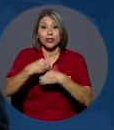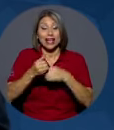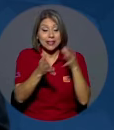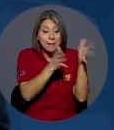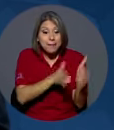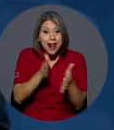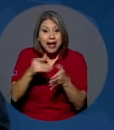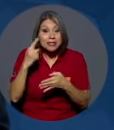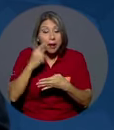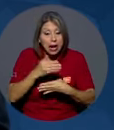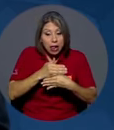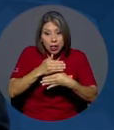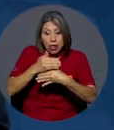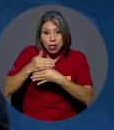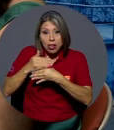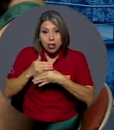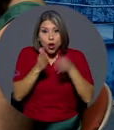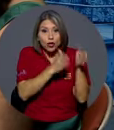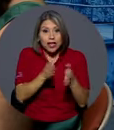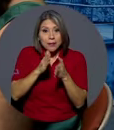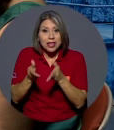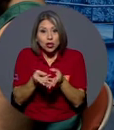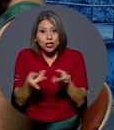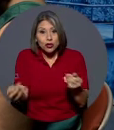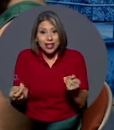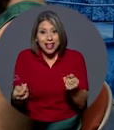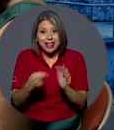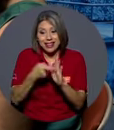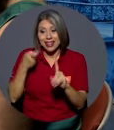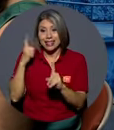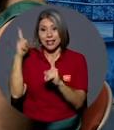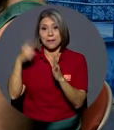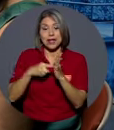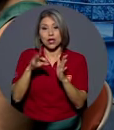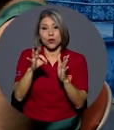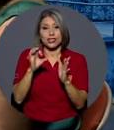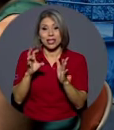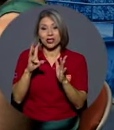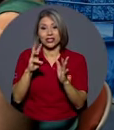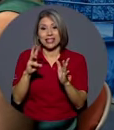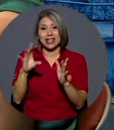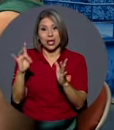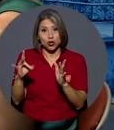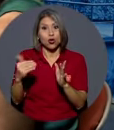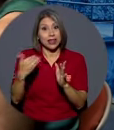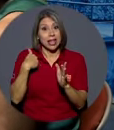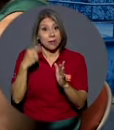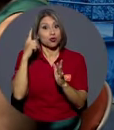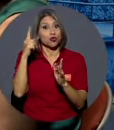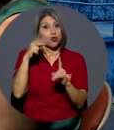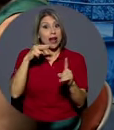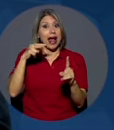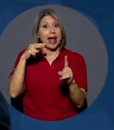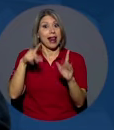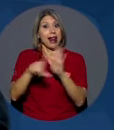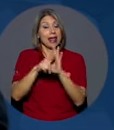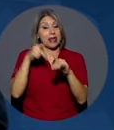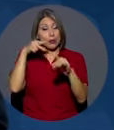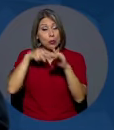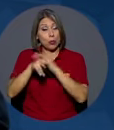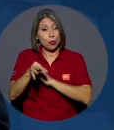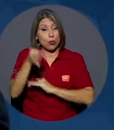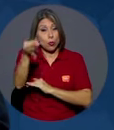de ordenamiento territorial, que a nivel nacional tenemos desde 1968 una legislación visionaria, que la Ley de Planificación